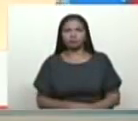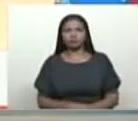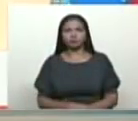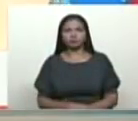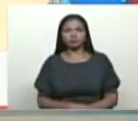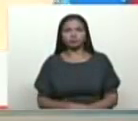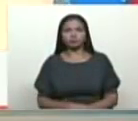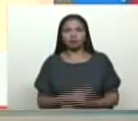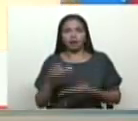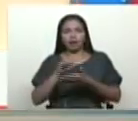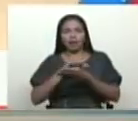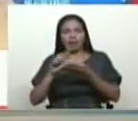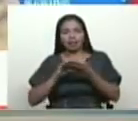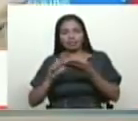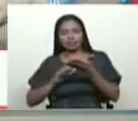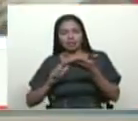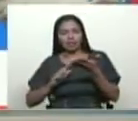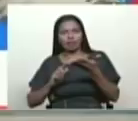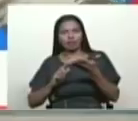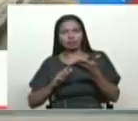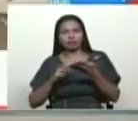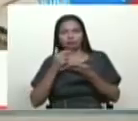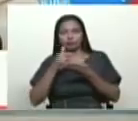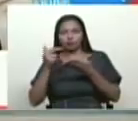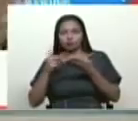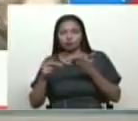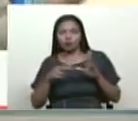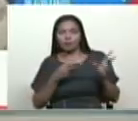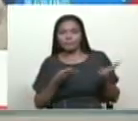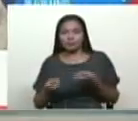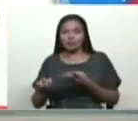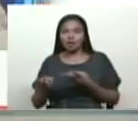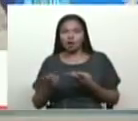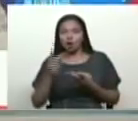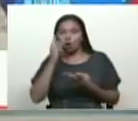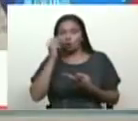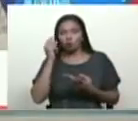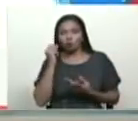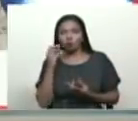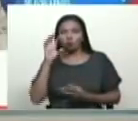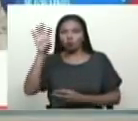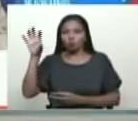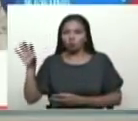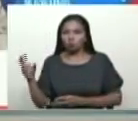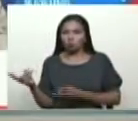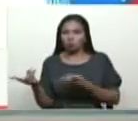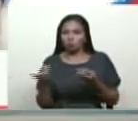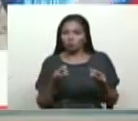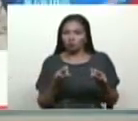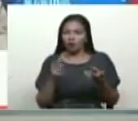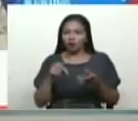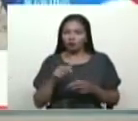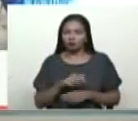la lista de invitados, de invitadas, de países.